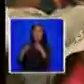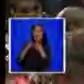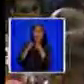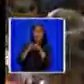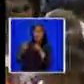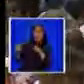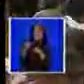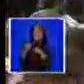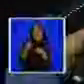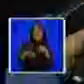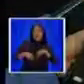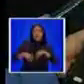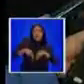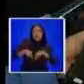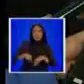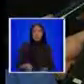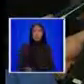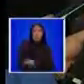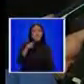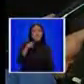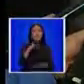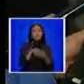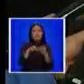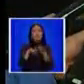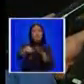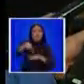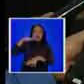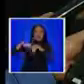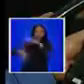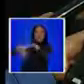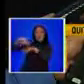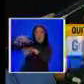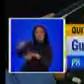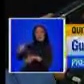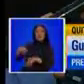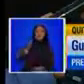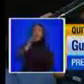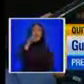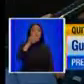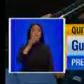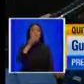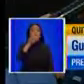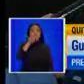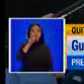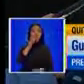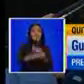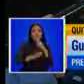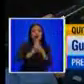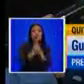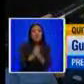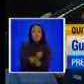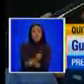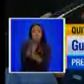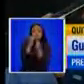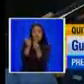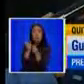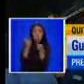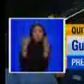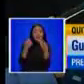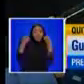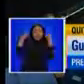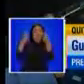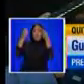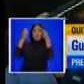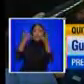transportistas. Significaría retroceder 30 o 40 años en el país. El mismo hecho de que haya habido un paro y no exista